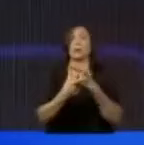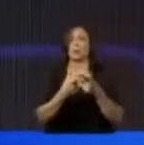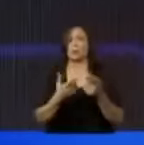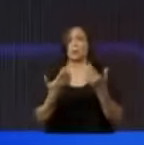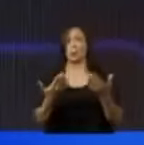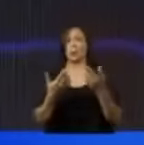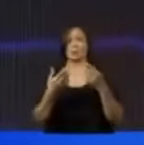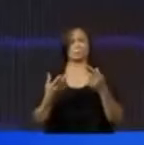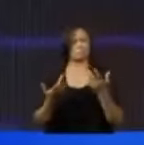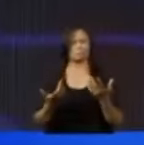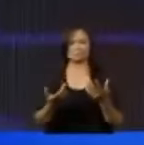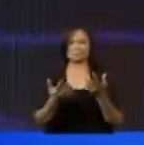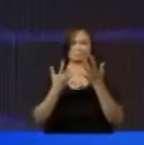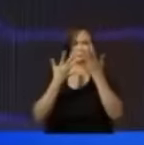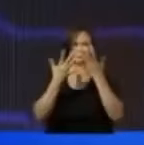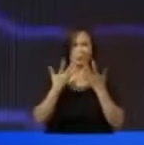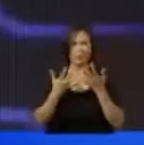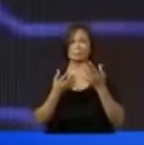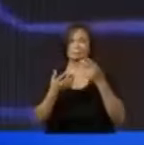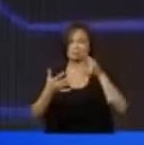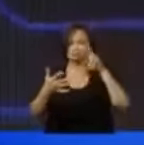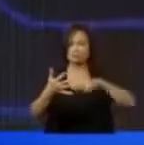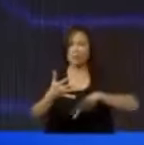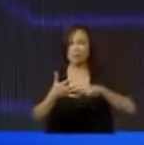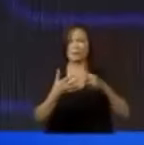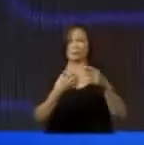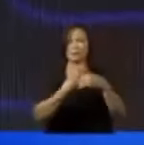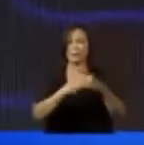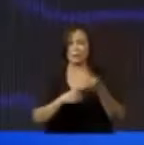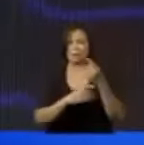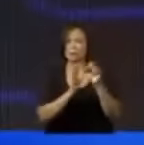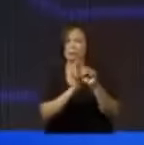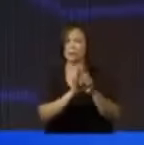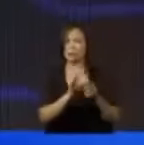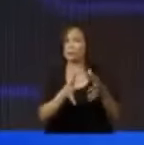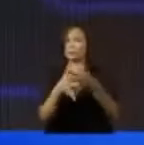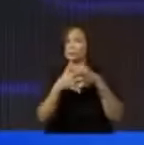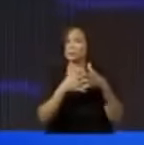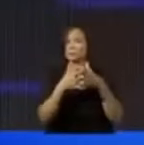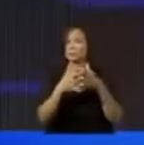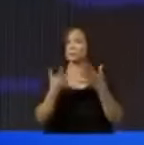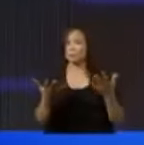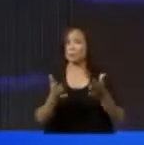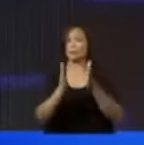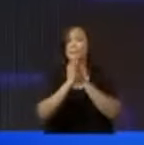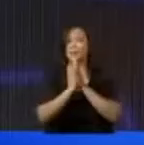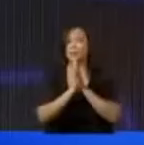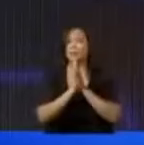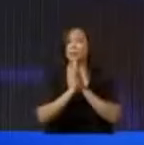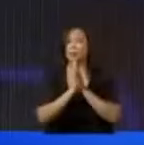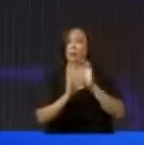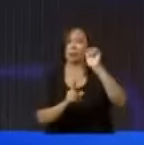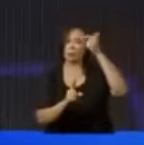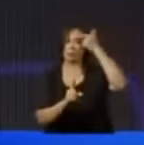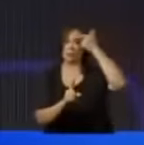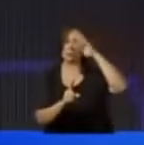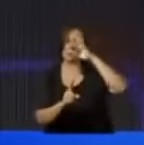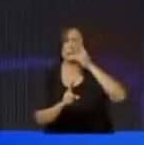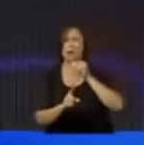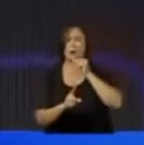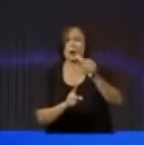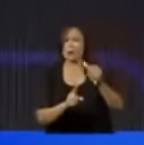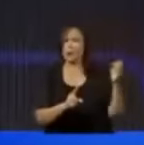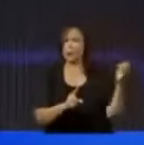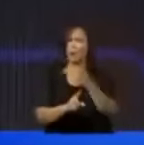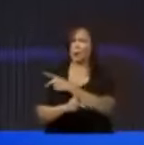Resulta hoy indignante haber leído un comunicado del Departamento de Estado de los Estados Unidos pidiéndole al gobierno dominicano que